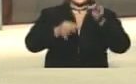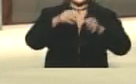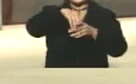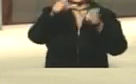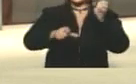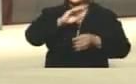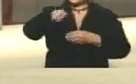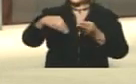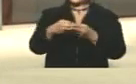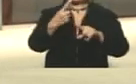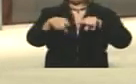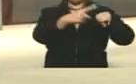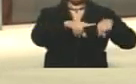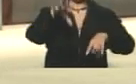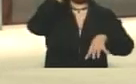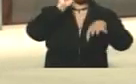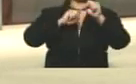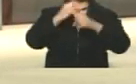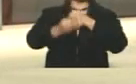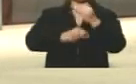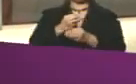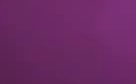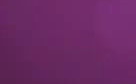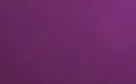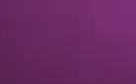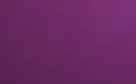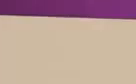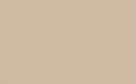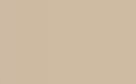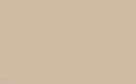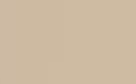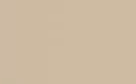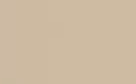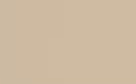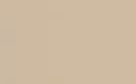Entre Iguales, porque entendiendo la diversidad, construiremos la equidad.